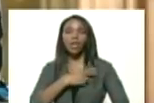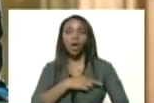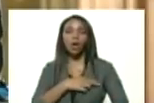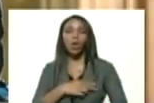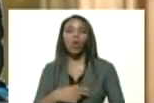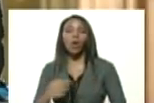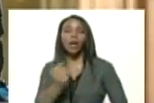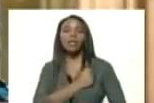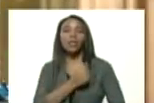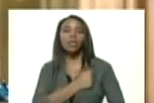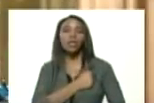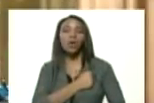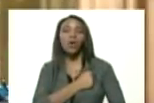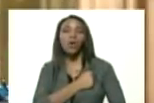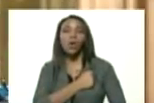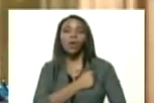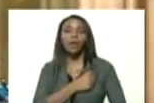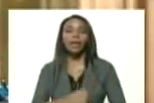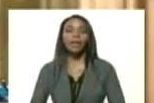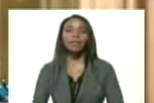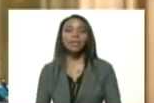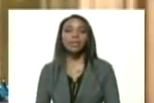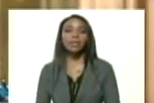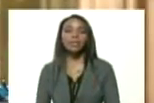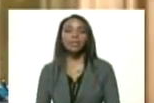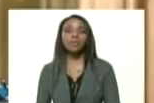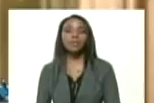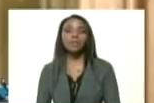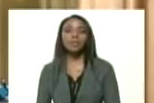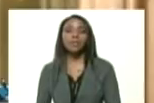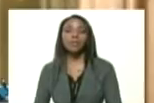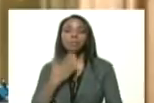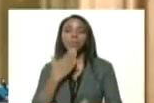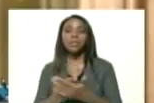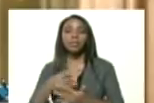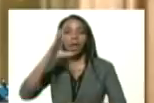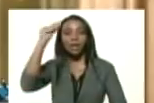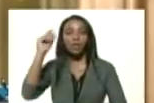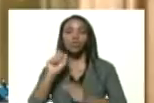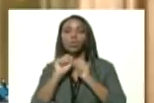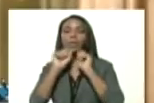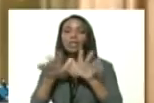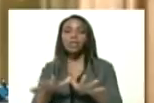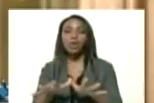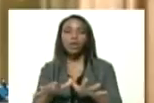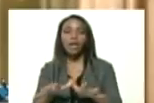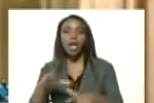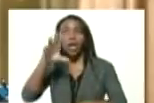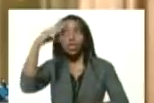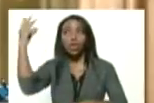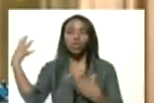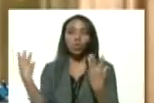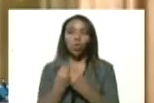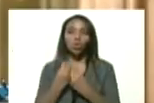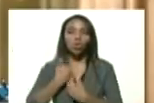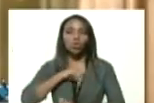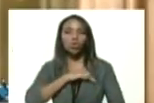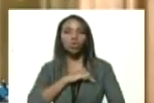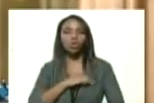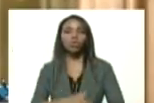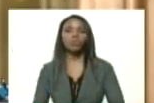judíos todos unidos a una sola oración pidamos a dios sus bendiciones dios con nosotros